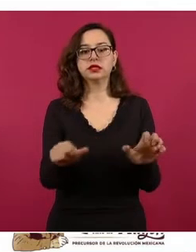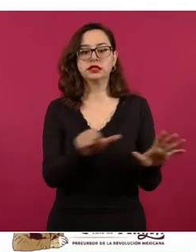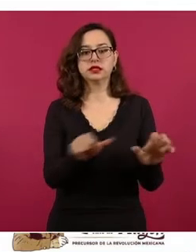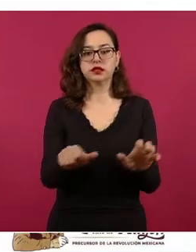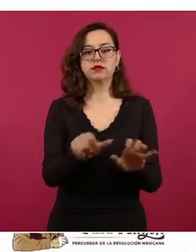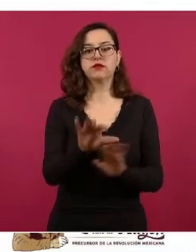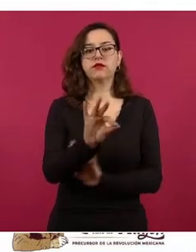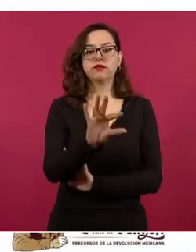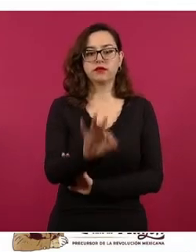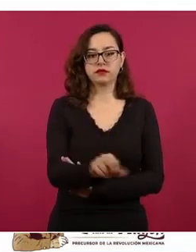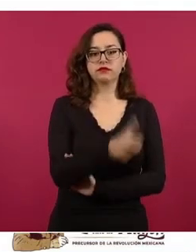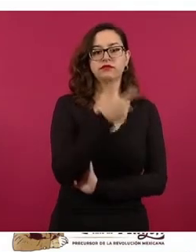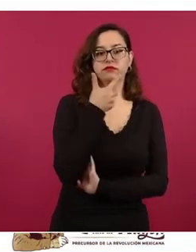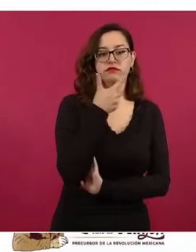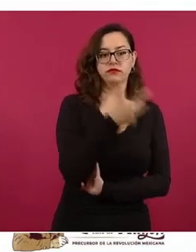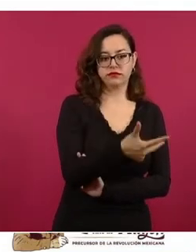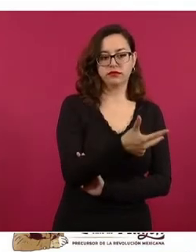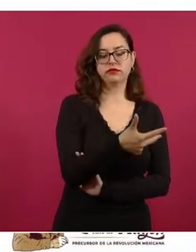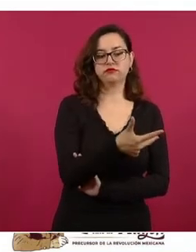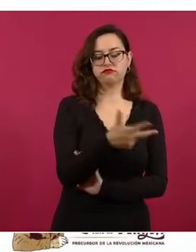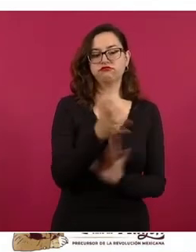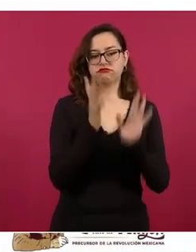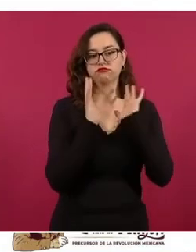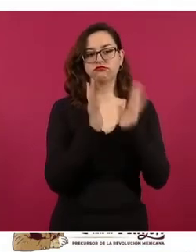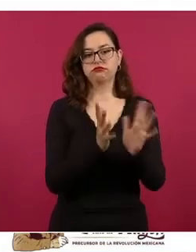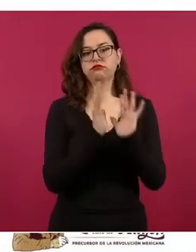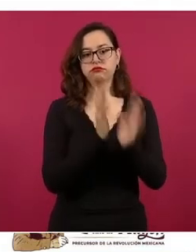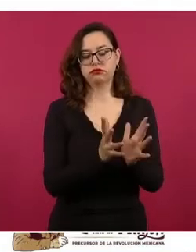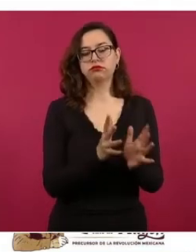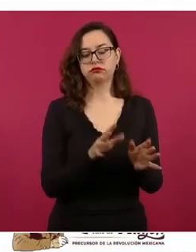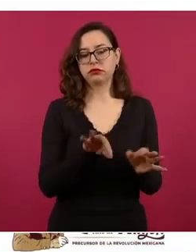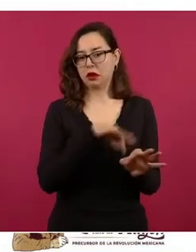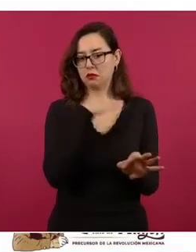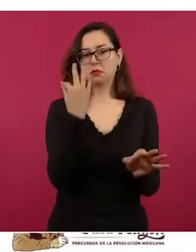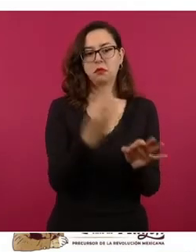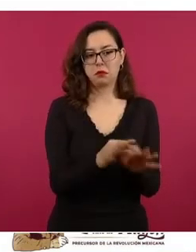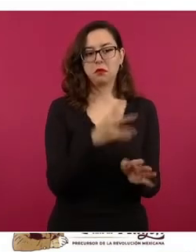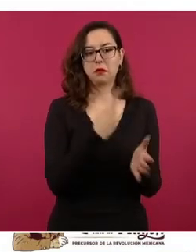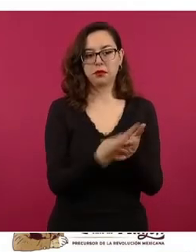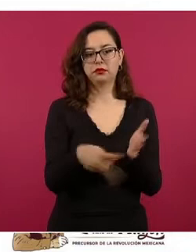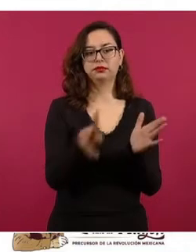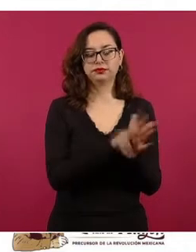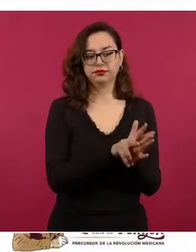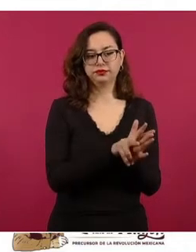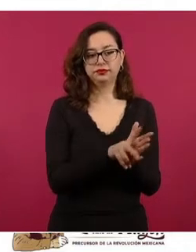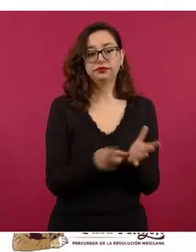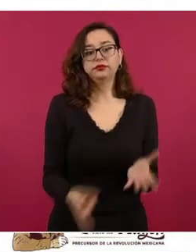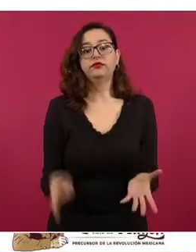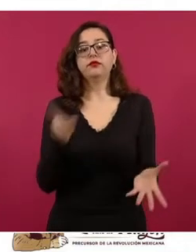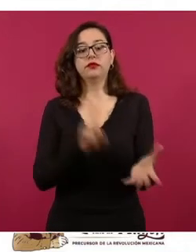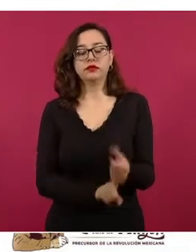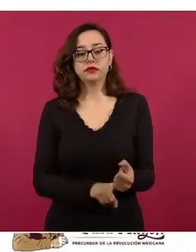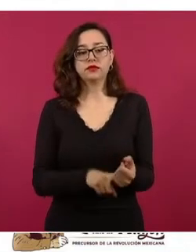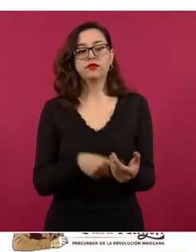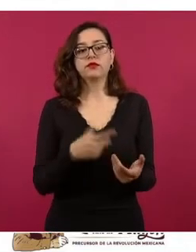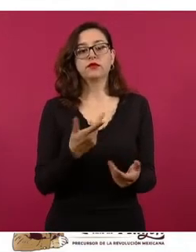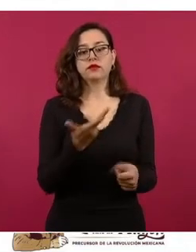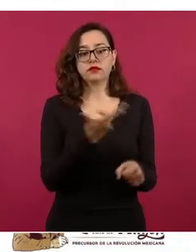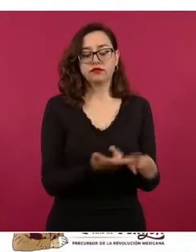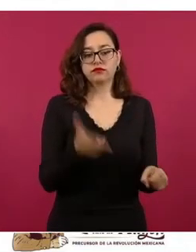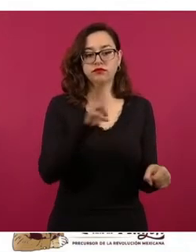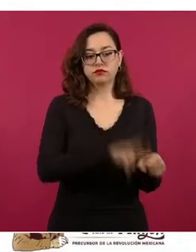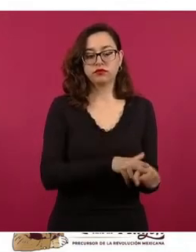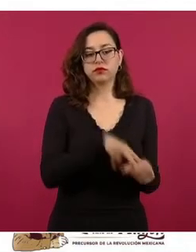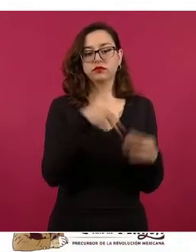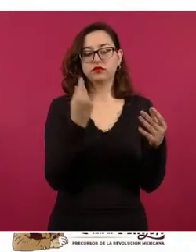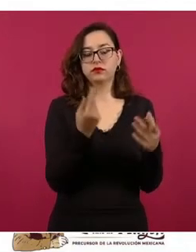de 1.050 profesionales de la salud, además de que el 100% del personal de hospitales ha